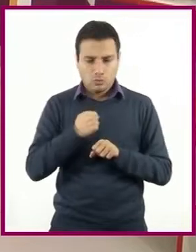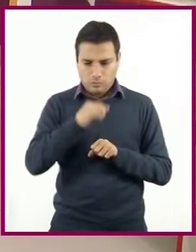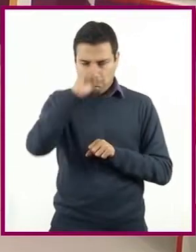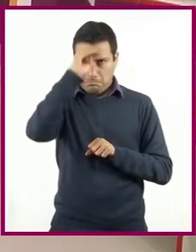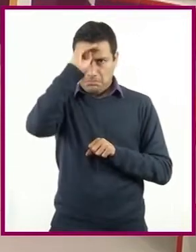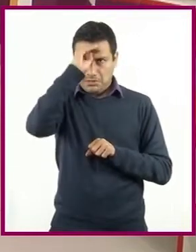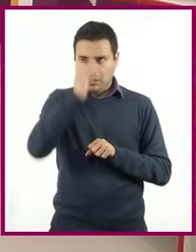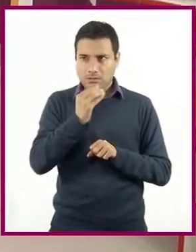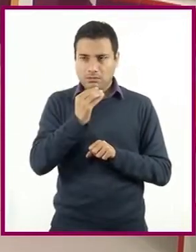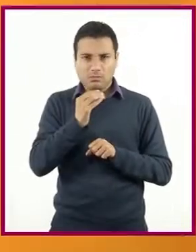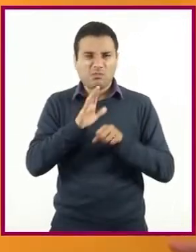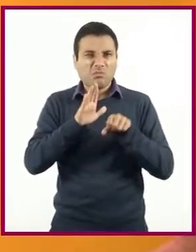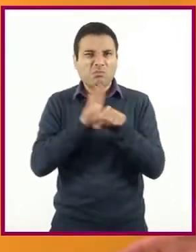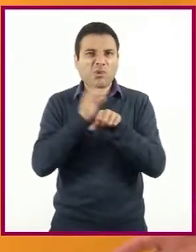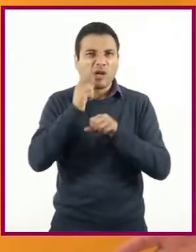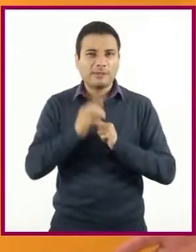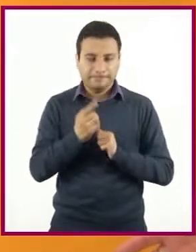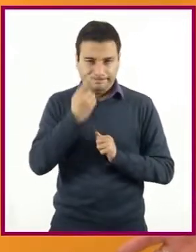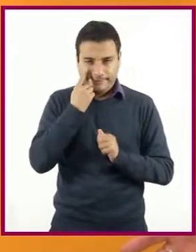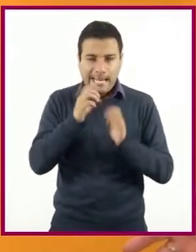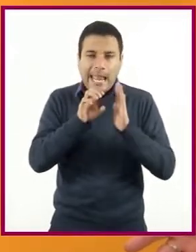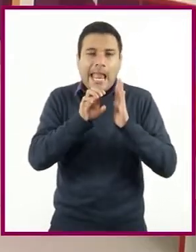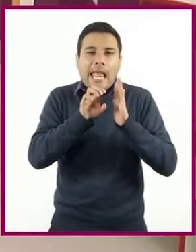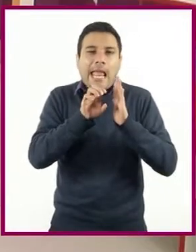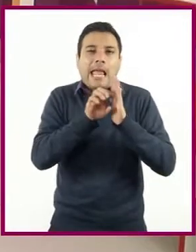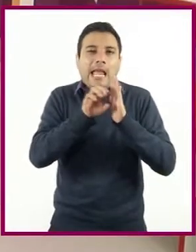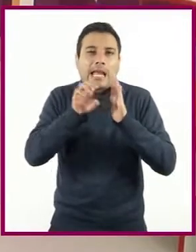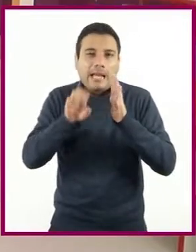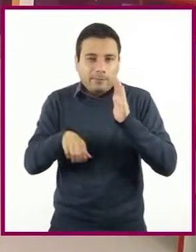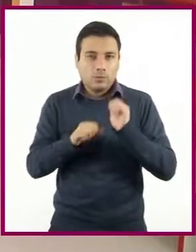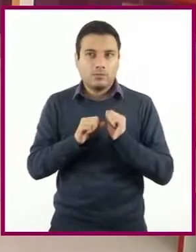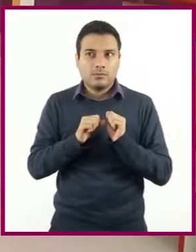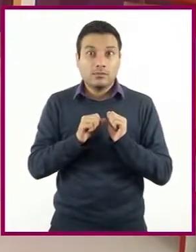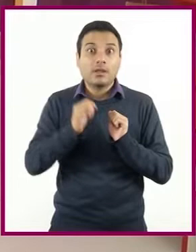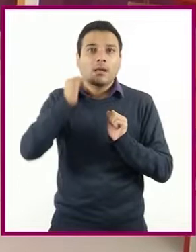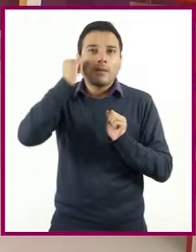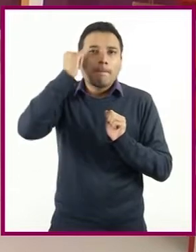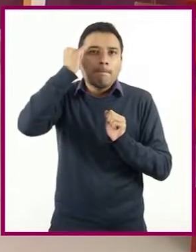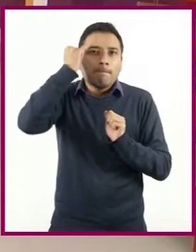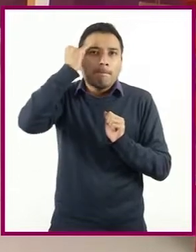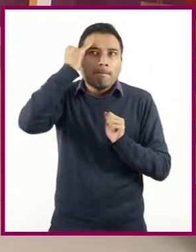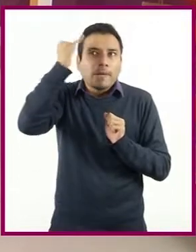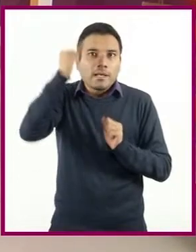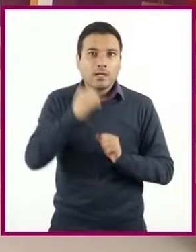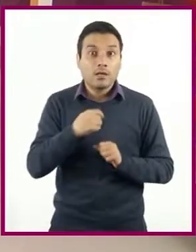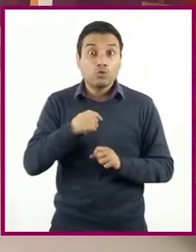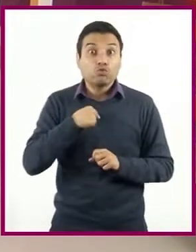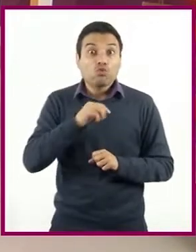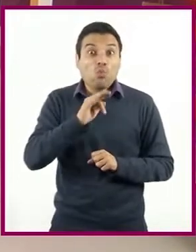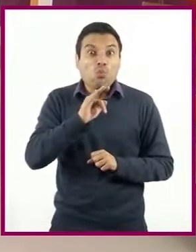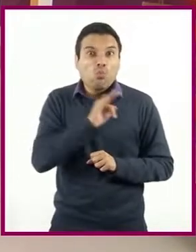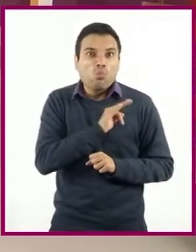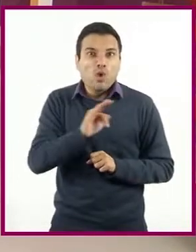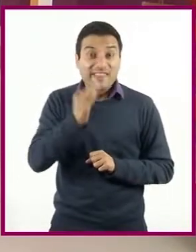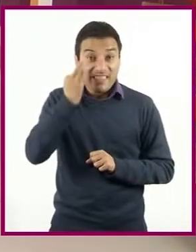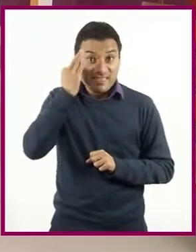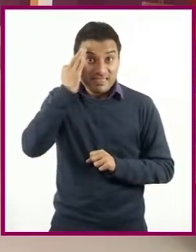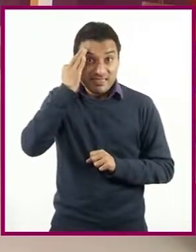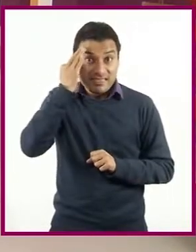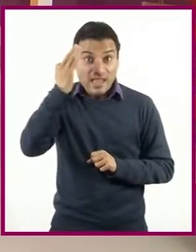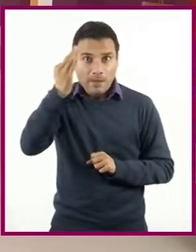Betty, ¿qué pasaría si pudiéramos viajar al pasado y conocer las costumbres que